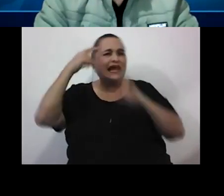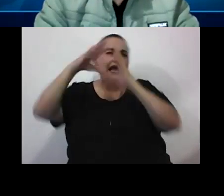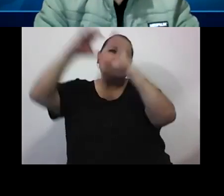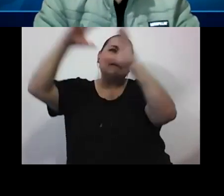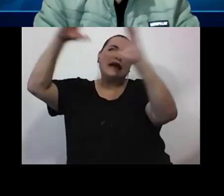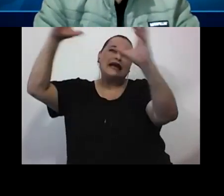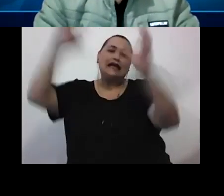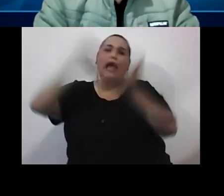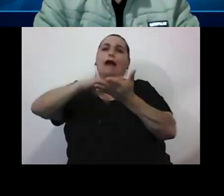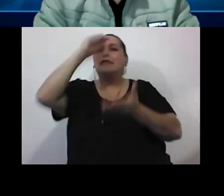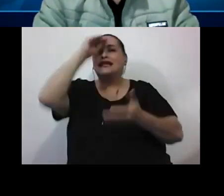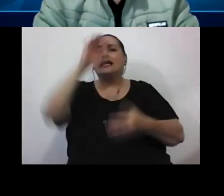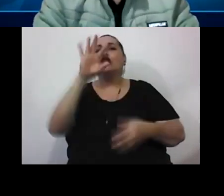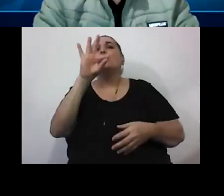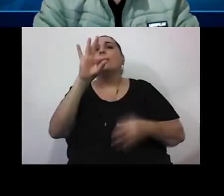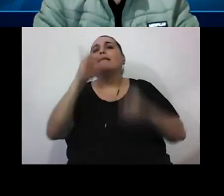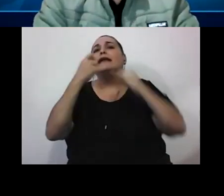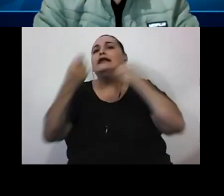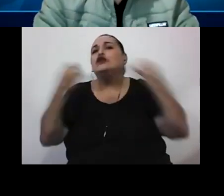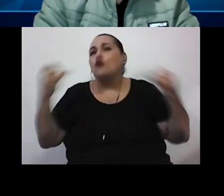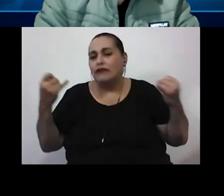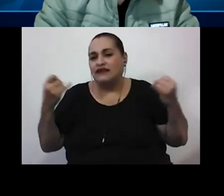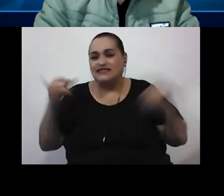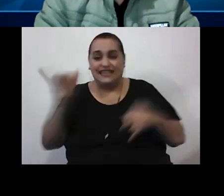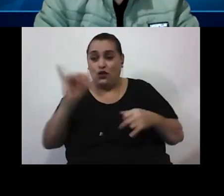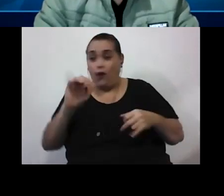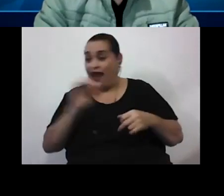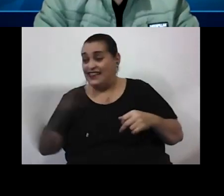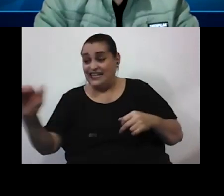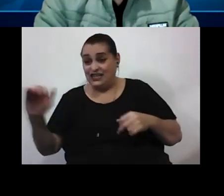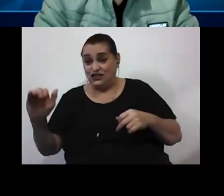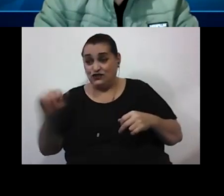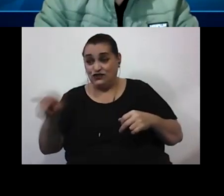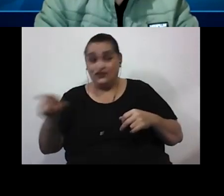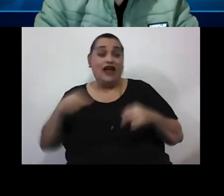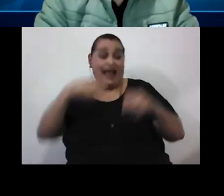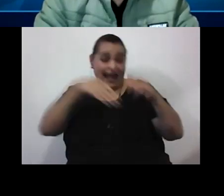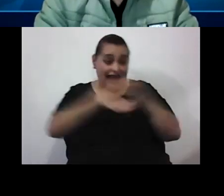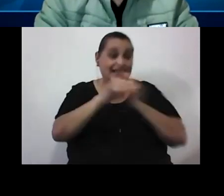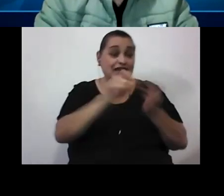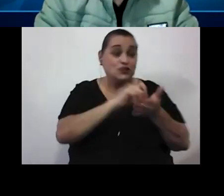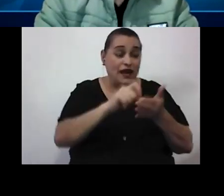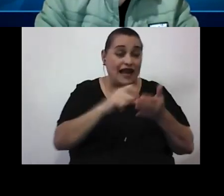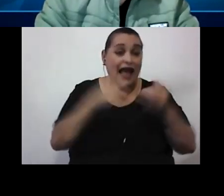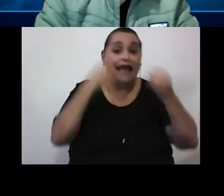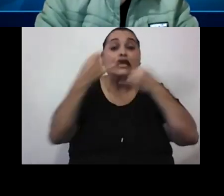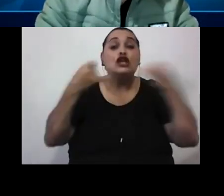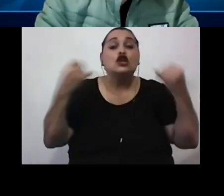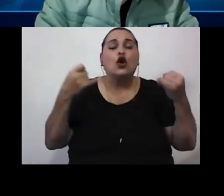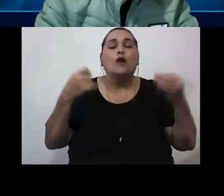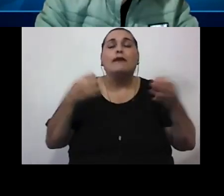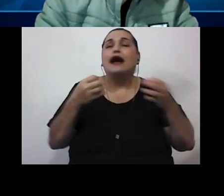idioma. Así como los niños cuando entran a la escuela es un nuevo idioma para ellos, un nuevo idioma social, un nuevo